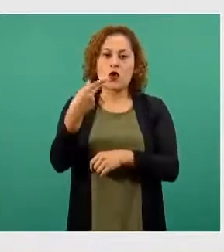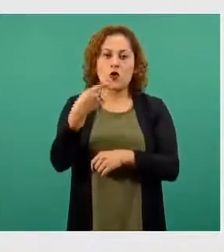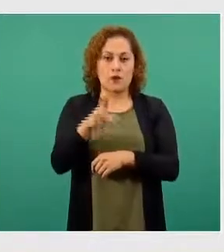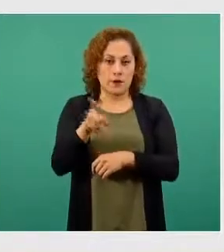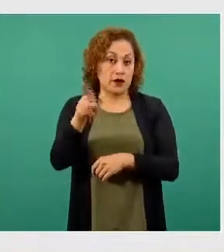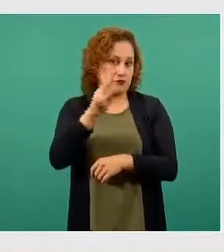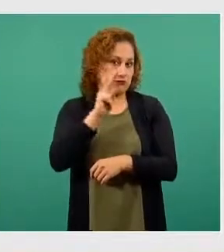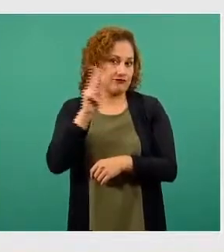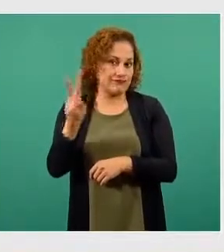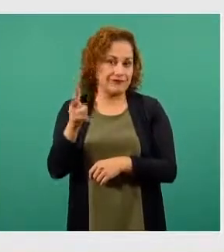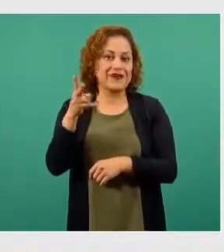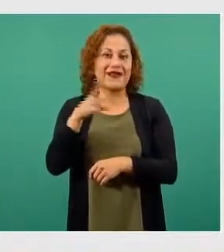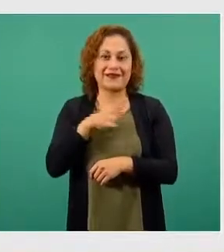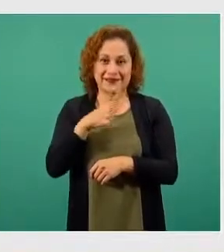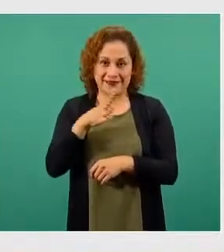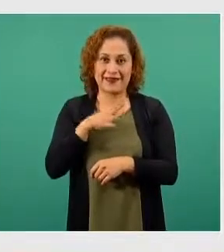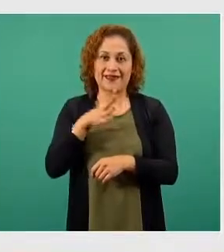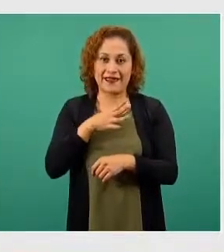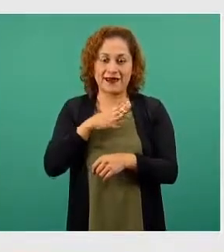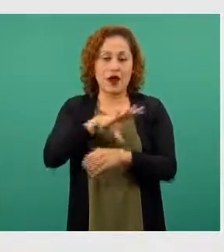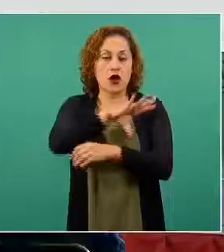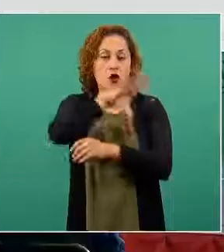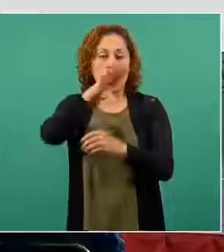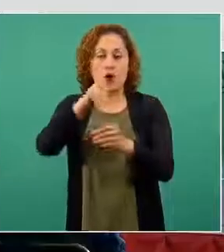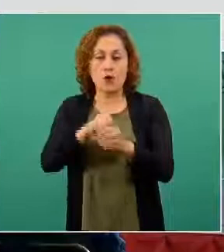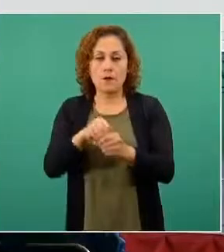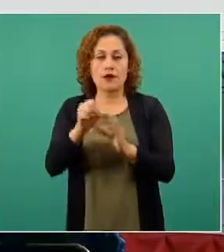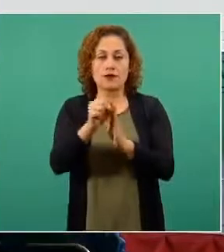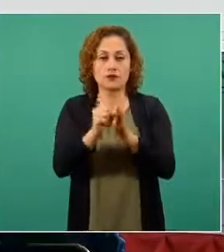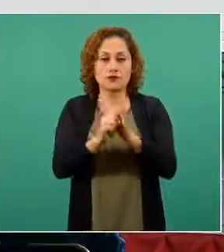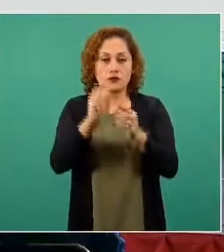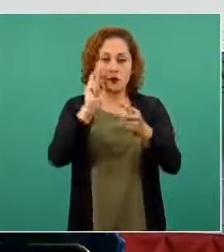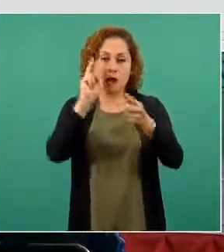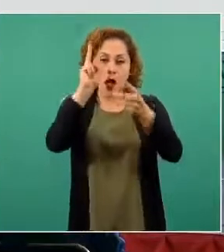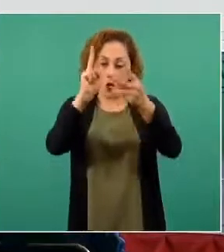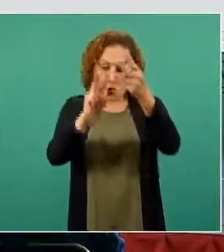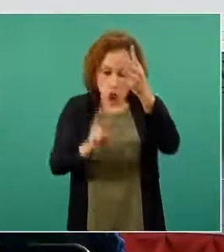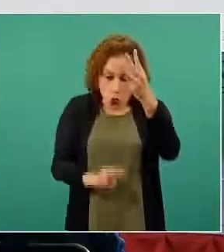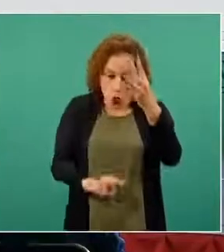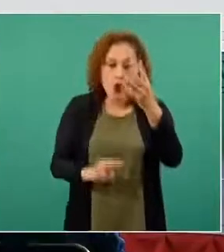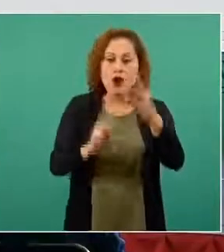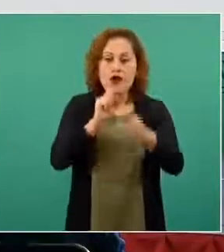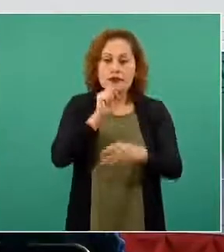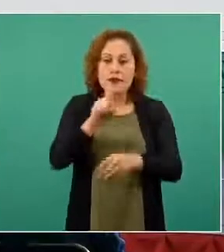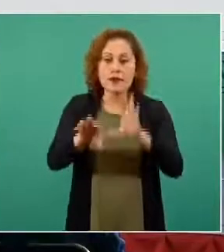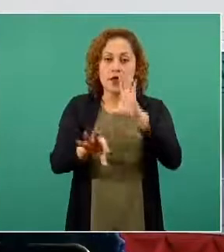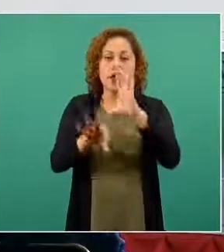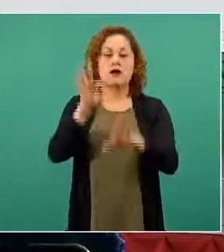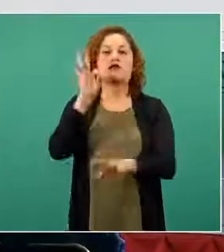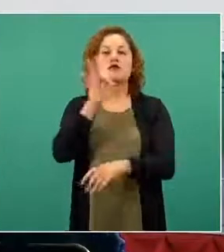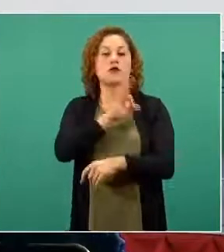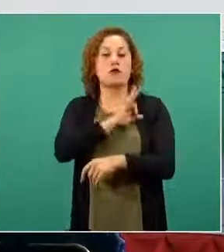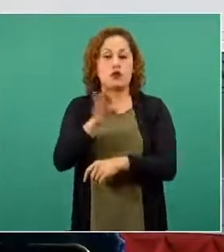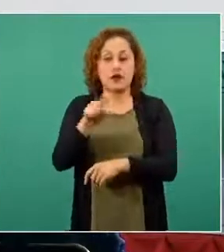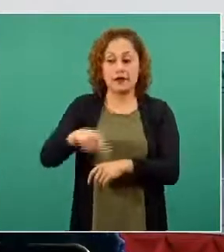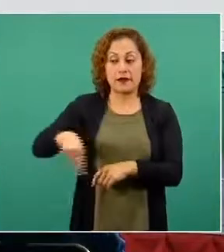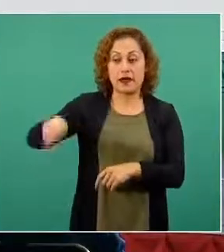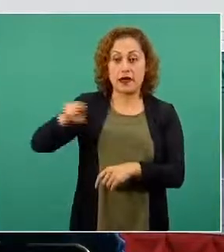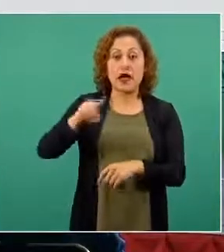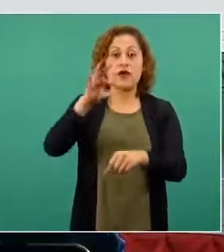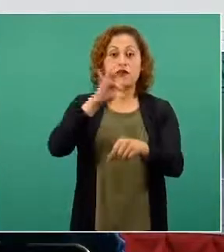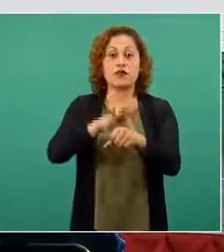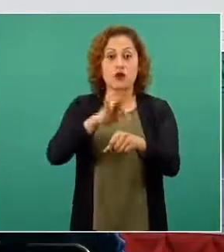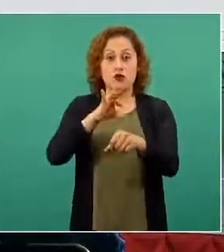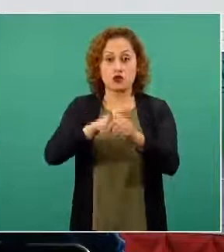puedan tener acceso a ese sistema. Un sistema de teleconsulta en donde nuestros médicos especialistas